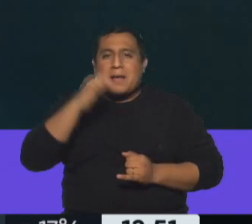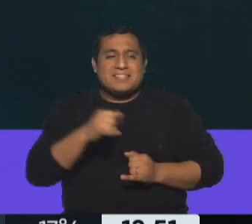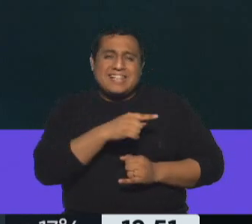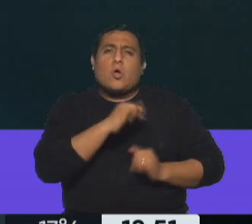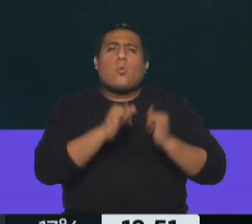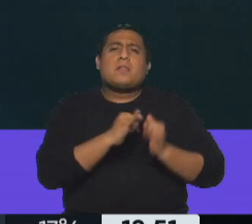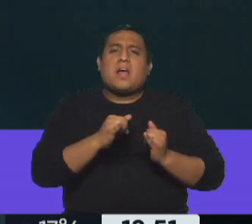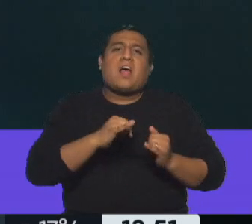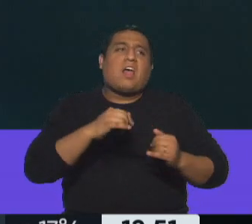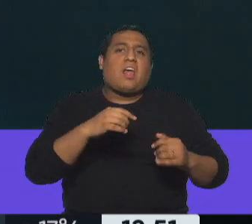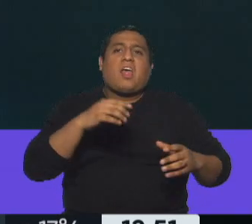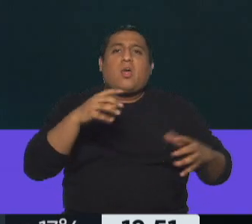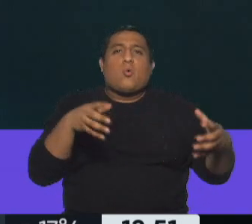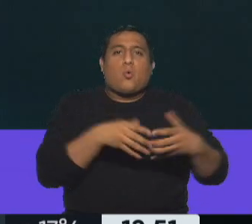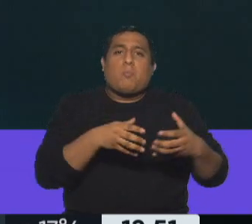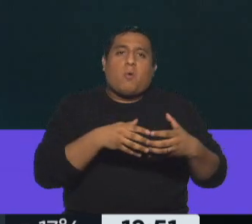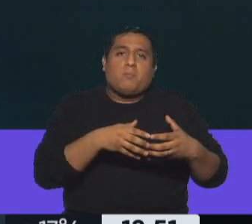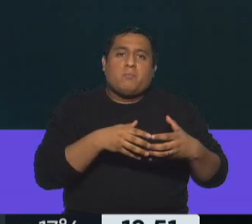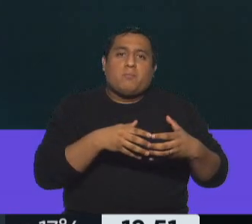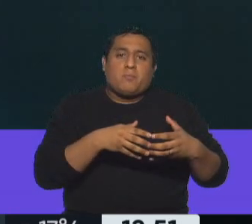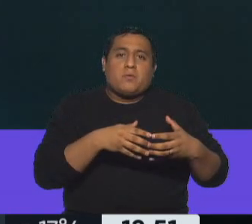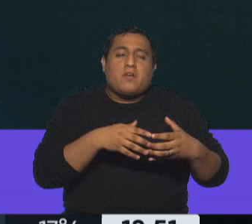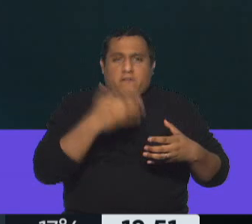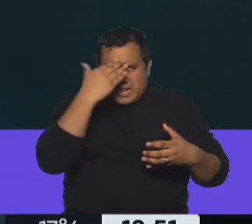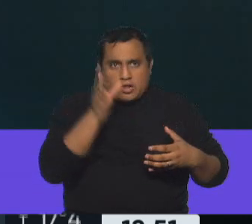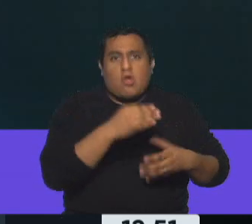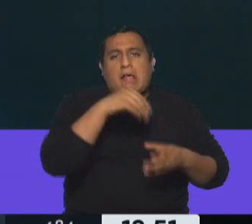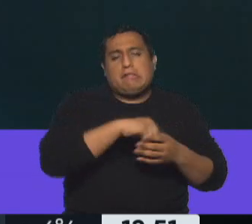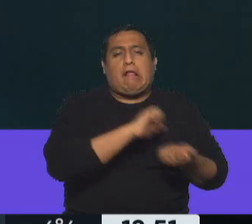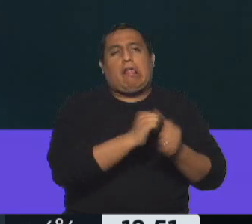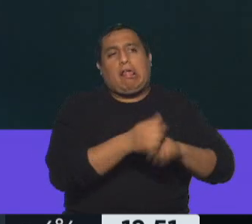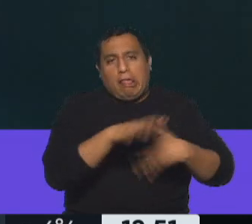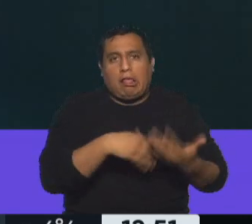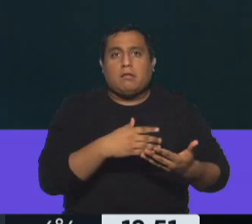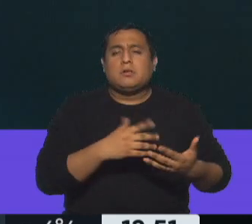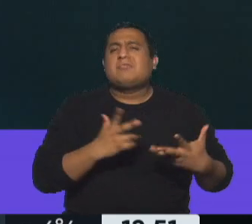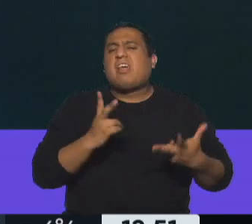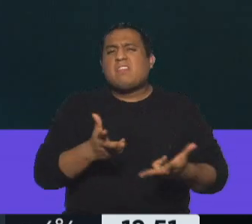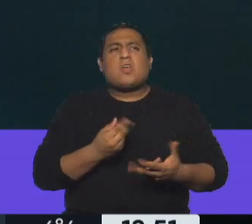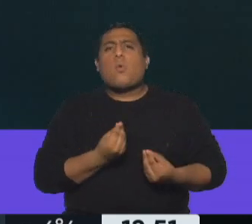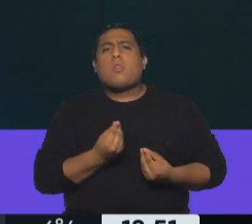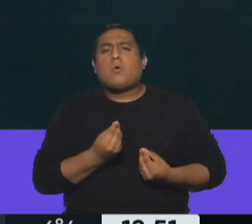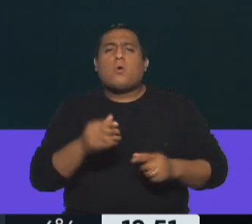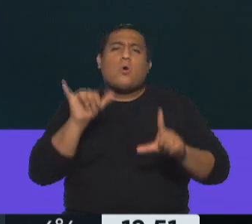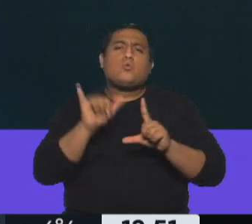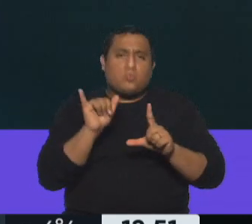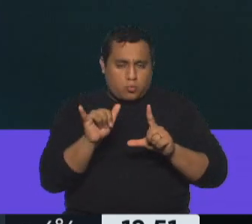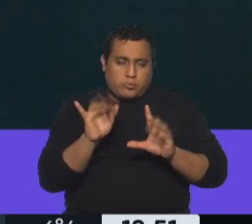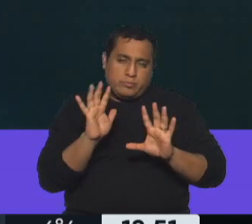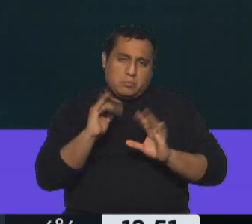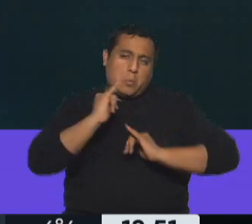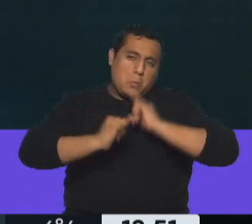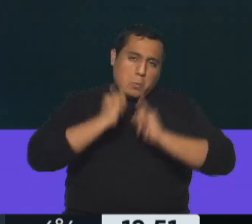con pedro ross en blanco y ritmo un sitio un público joven pero además hay algo con la